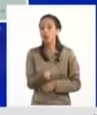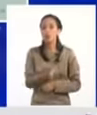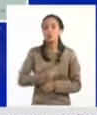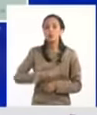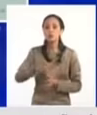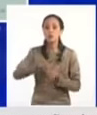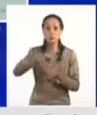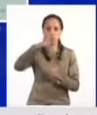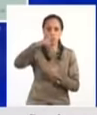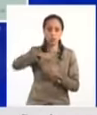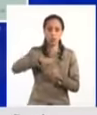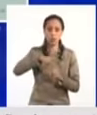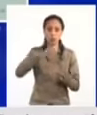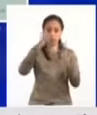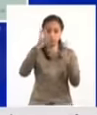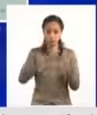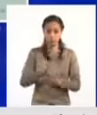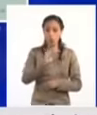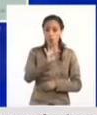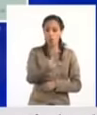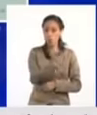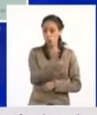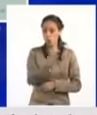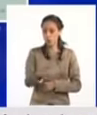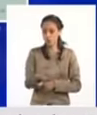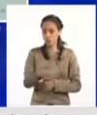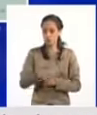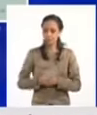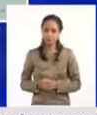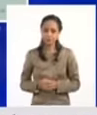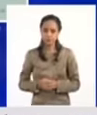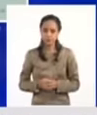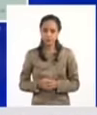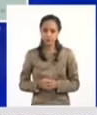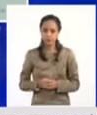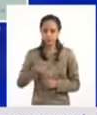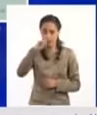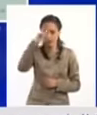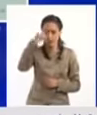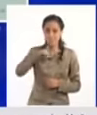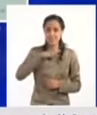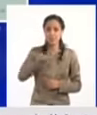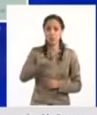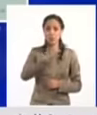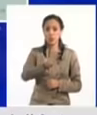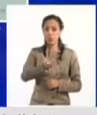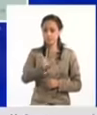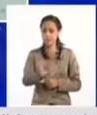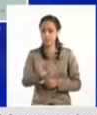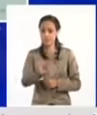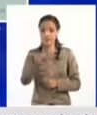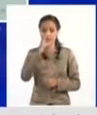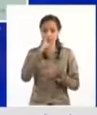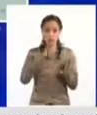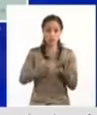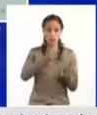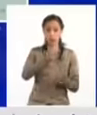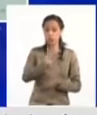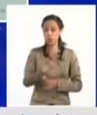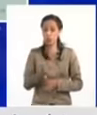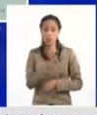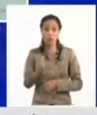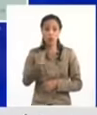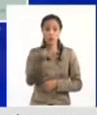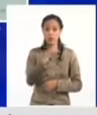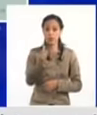Guantánamo con 811, Salvador 47, Niceto Pérez 38, Baracoa 10, San Antonio del